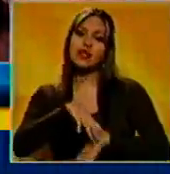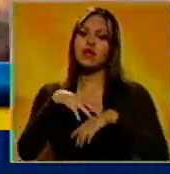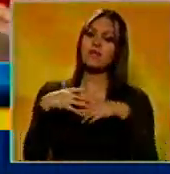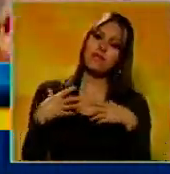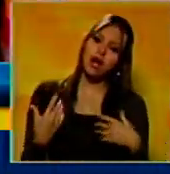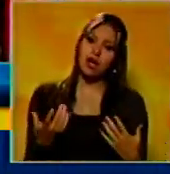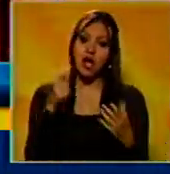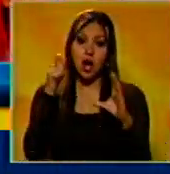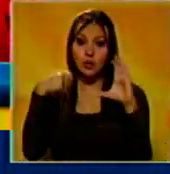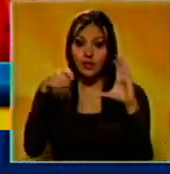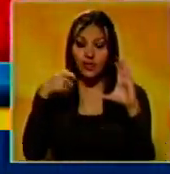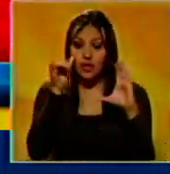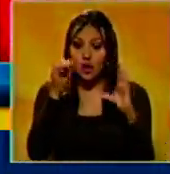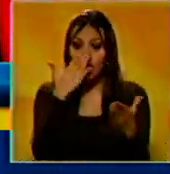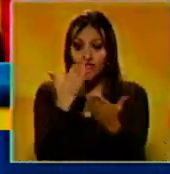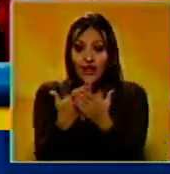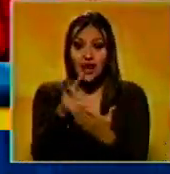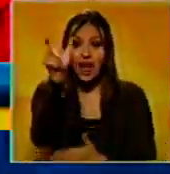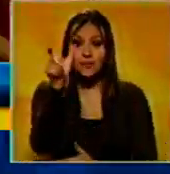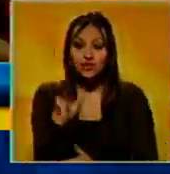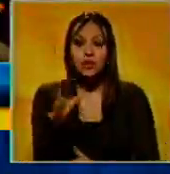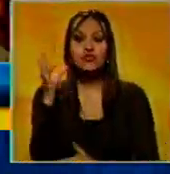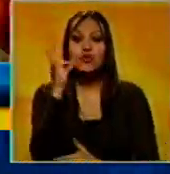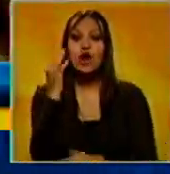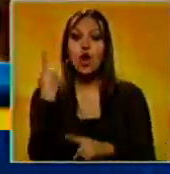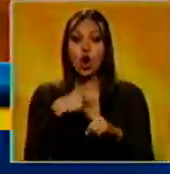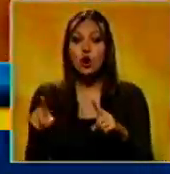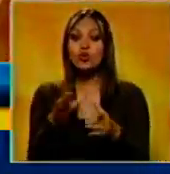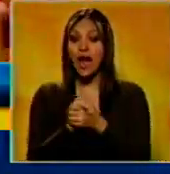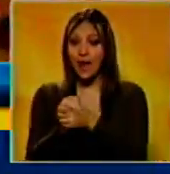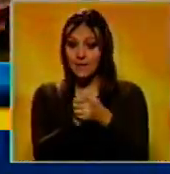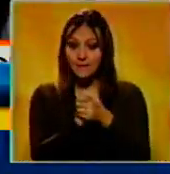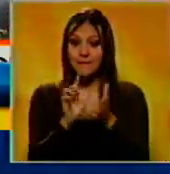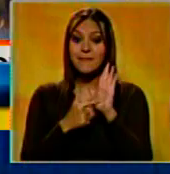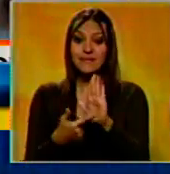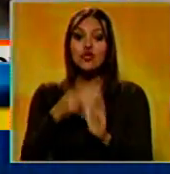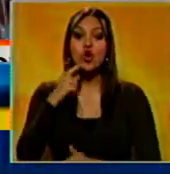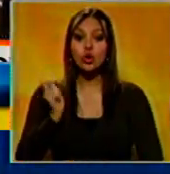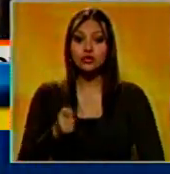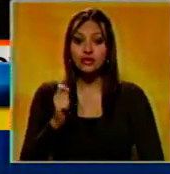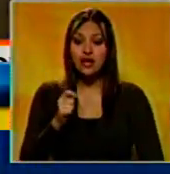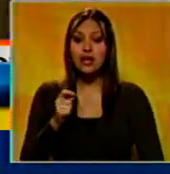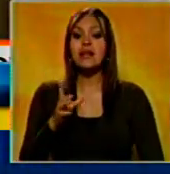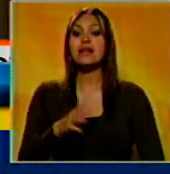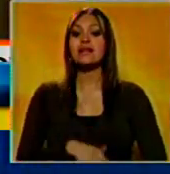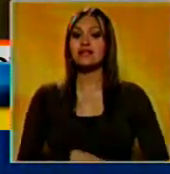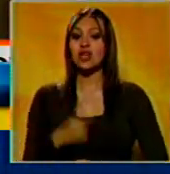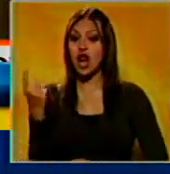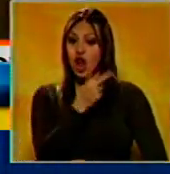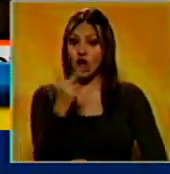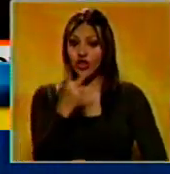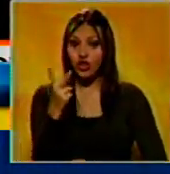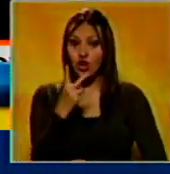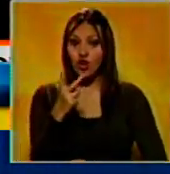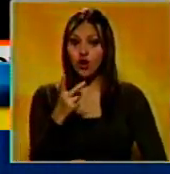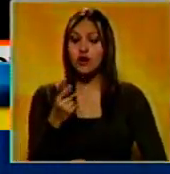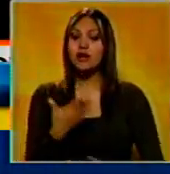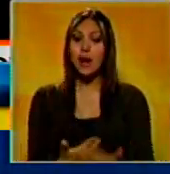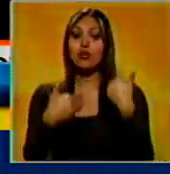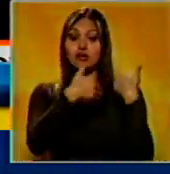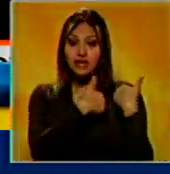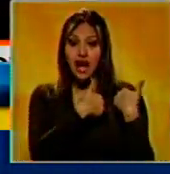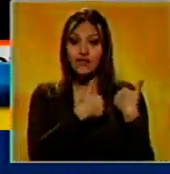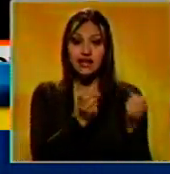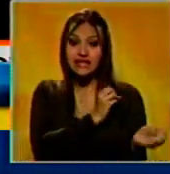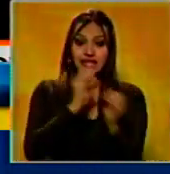medio de la grabación frente a las concursantes y sus compañeros en el panel de jurados, Lupita John y Julián Gil, quien se encargó